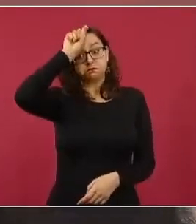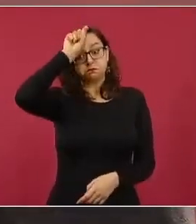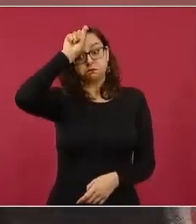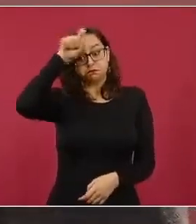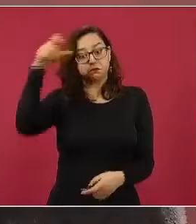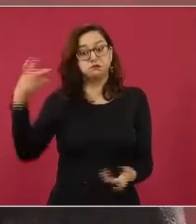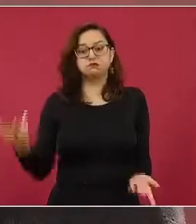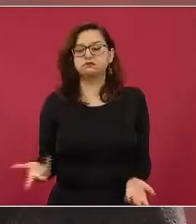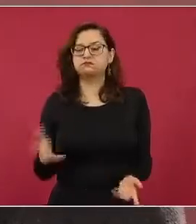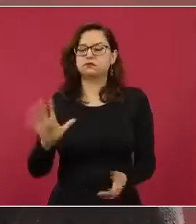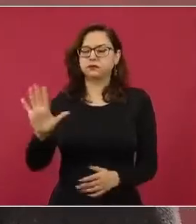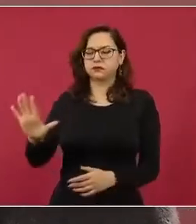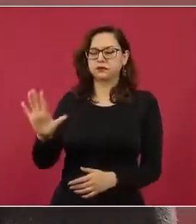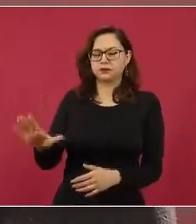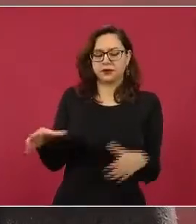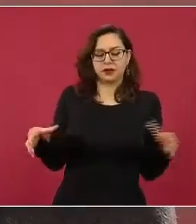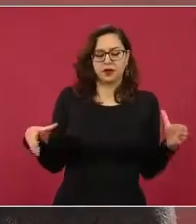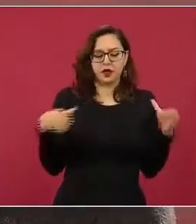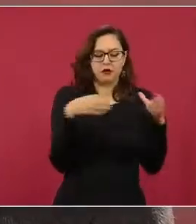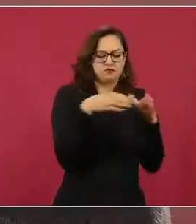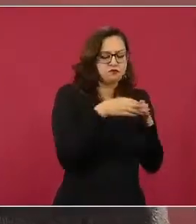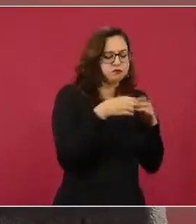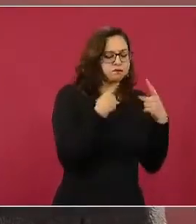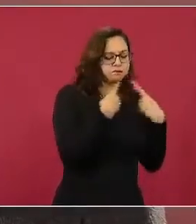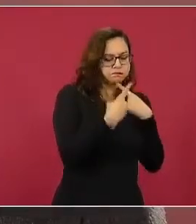Eran acuerdos cupulares